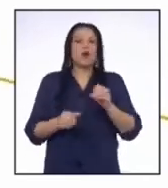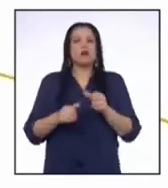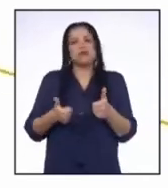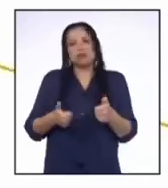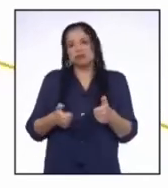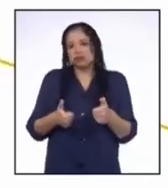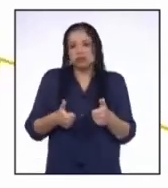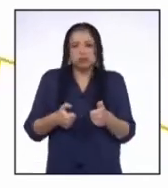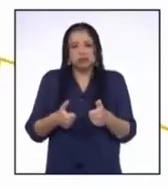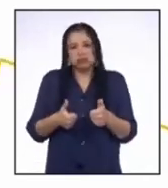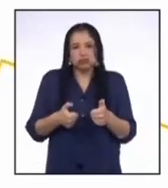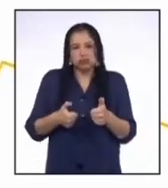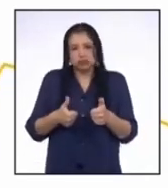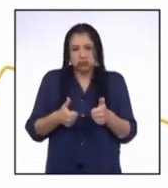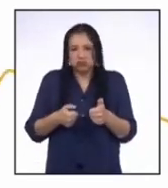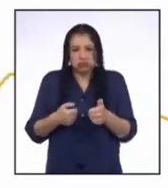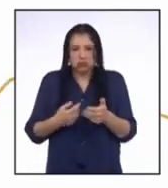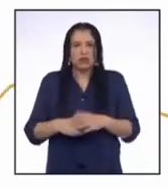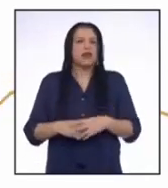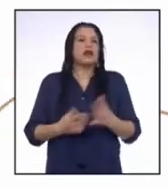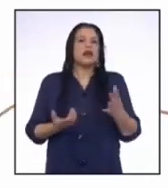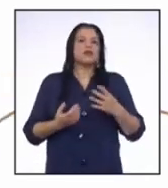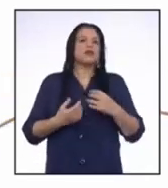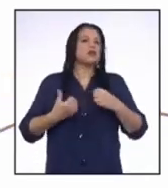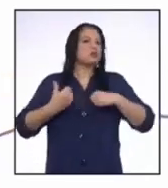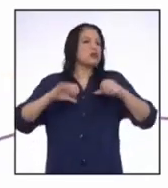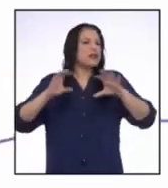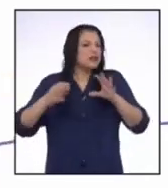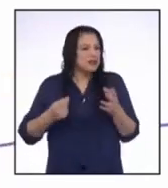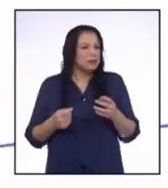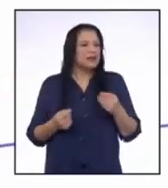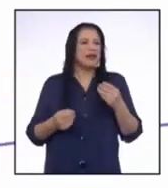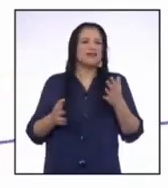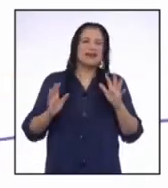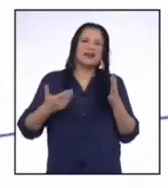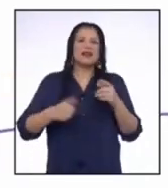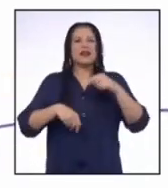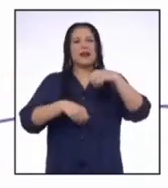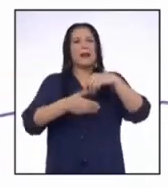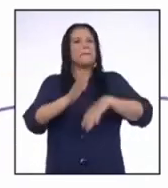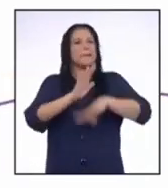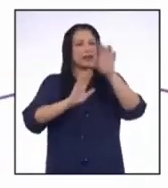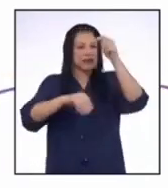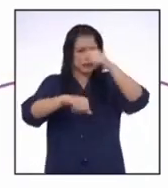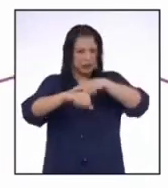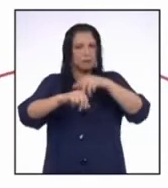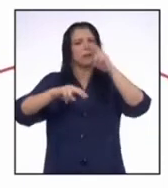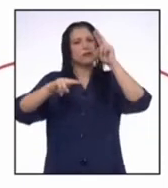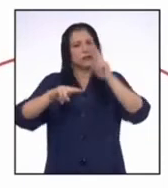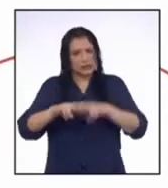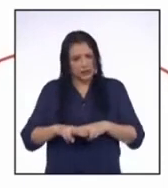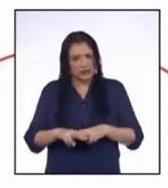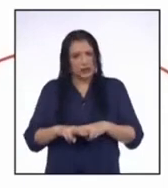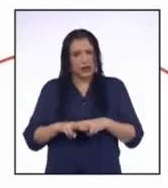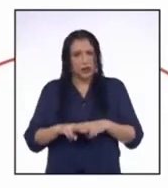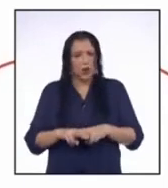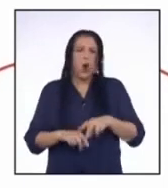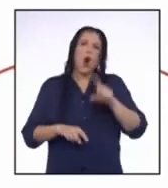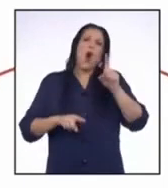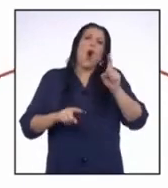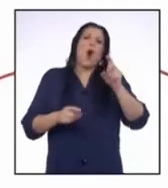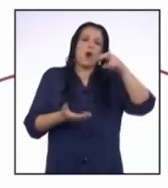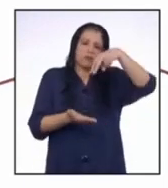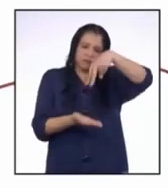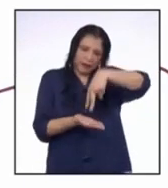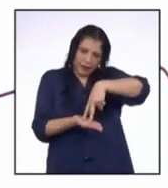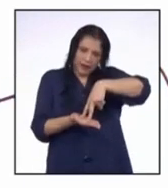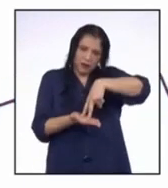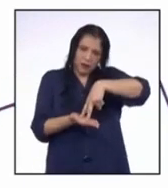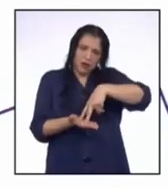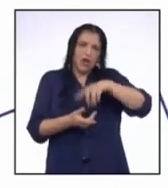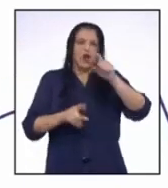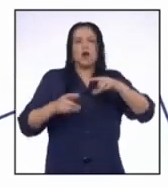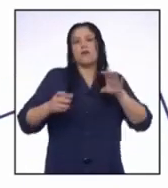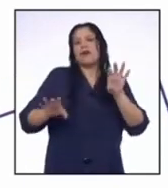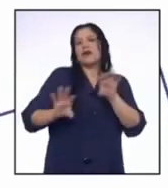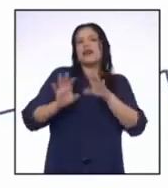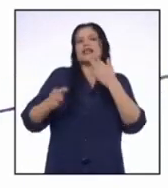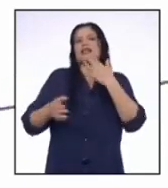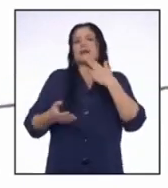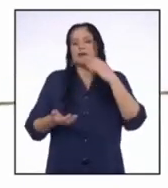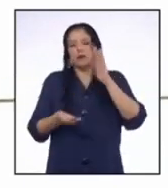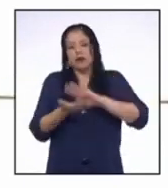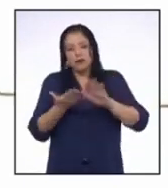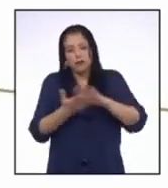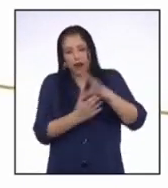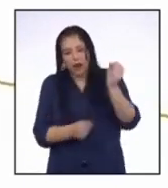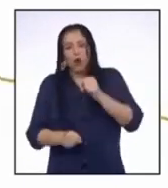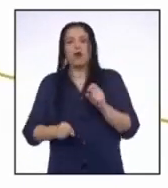la computadora. Tiene una actividad ligera quien se pasa la mayor parte del tiempo sentado o de pie, como quienes realizan tareas